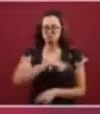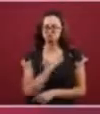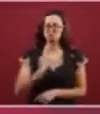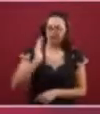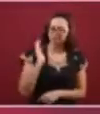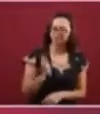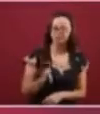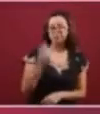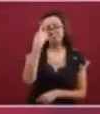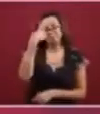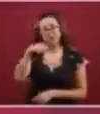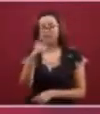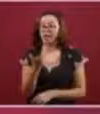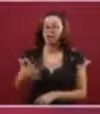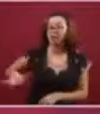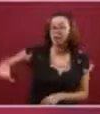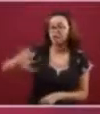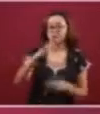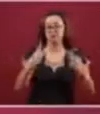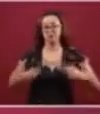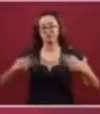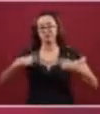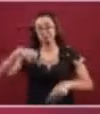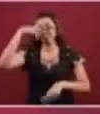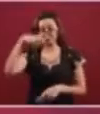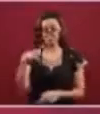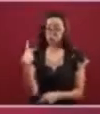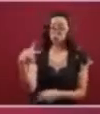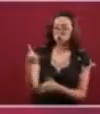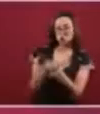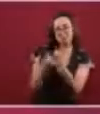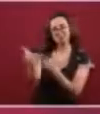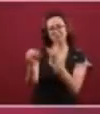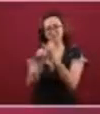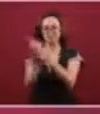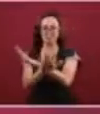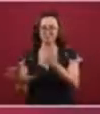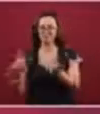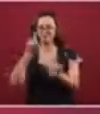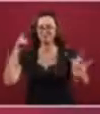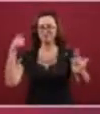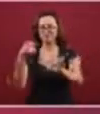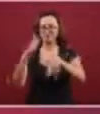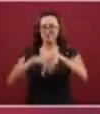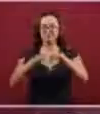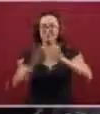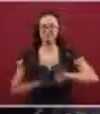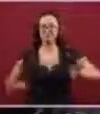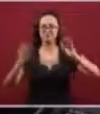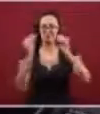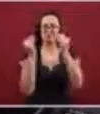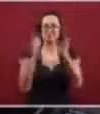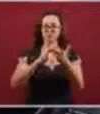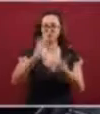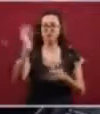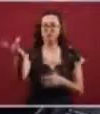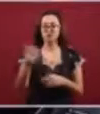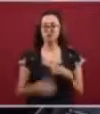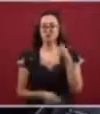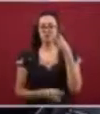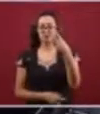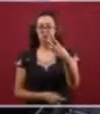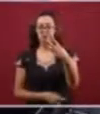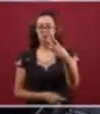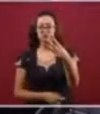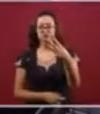los mexicanos el derecho a la información, que esa es nuestra misión principal. Y nada más y muchas gracias. Por último, nada más ¿dijiste preguntarle,